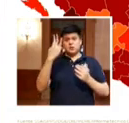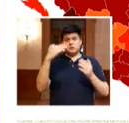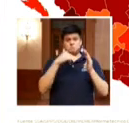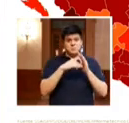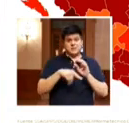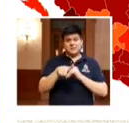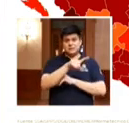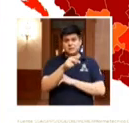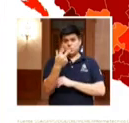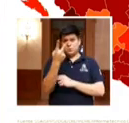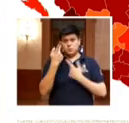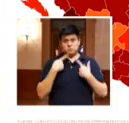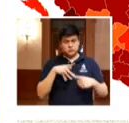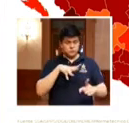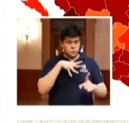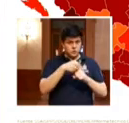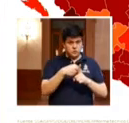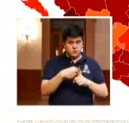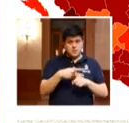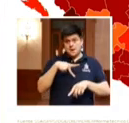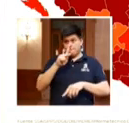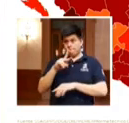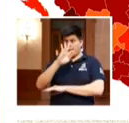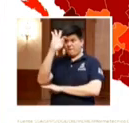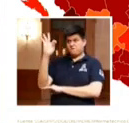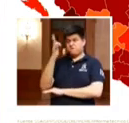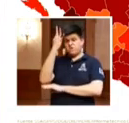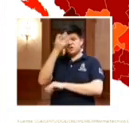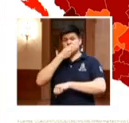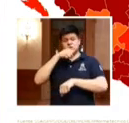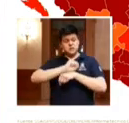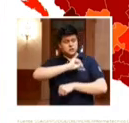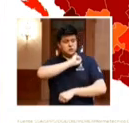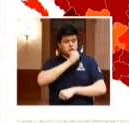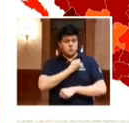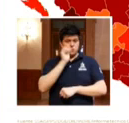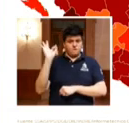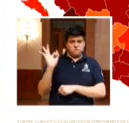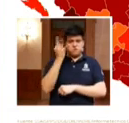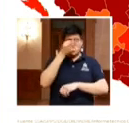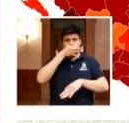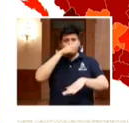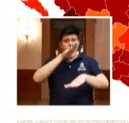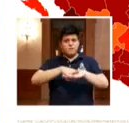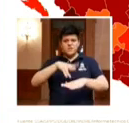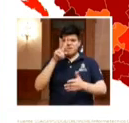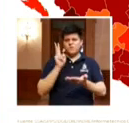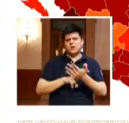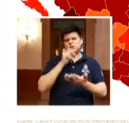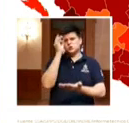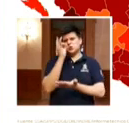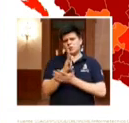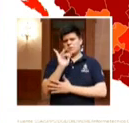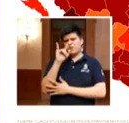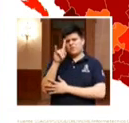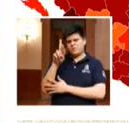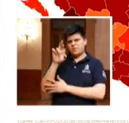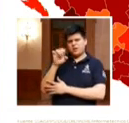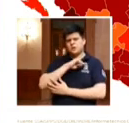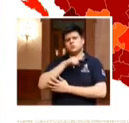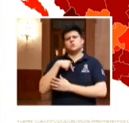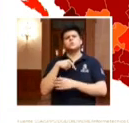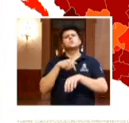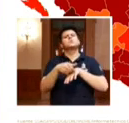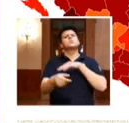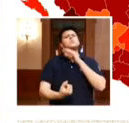3,102 casos, y con las cifras oficiales, las que son validadas por el INDRE, Nuevo León está en el